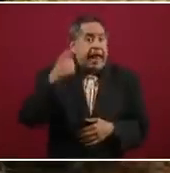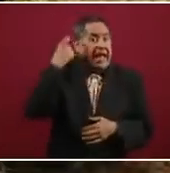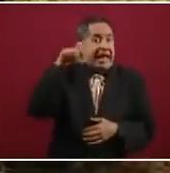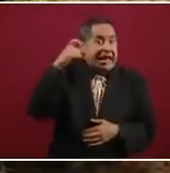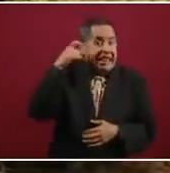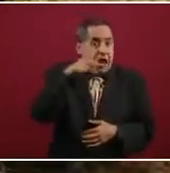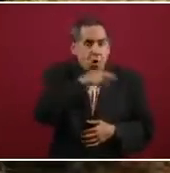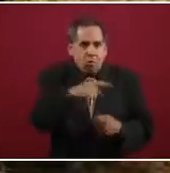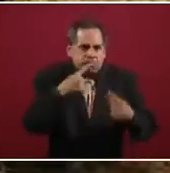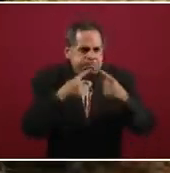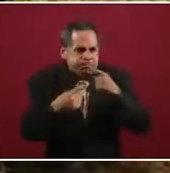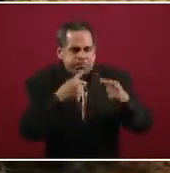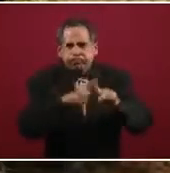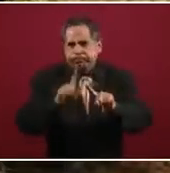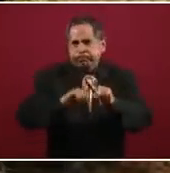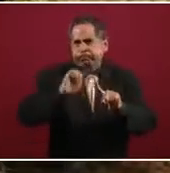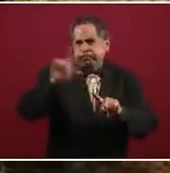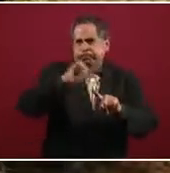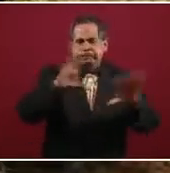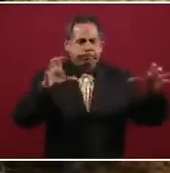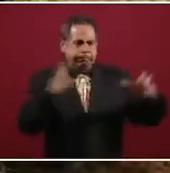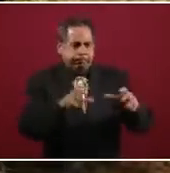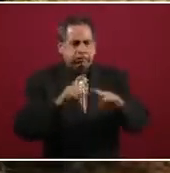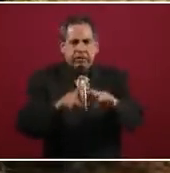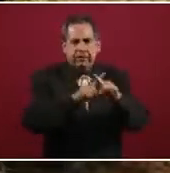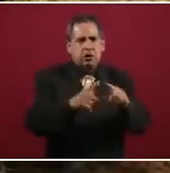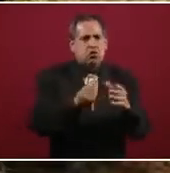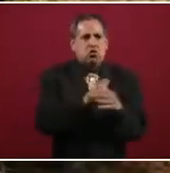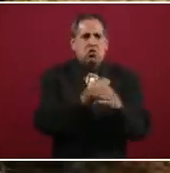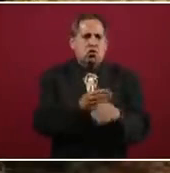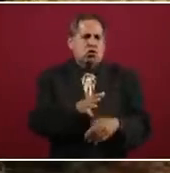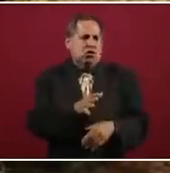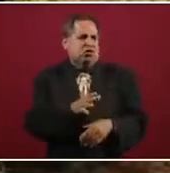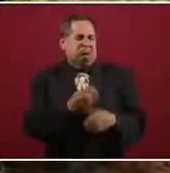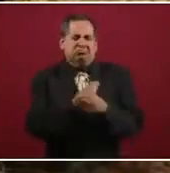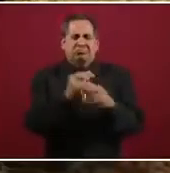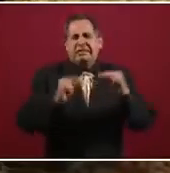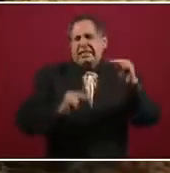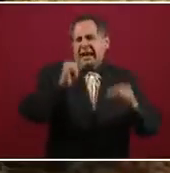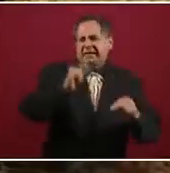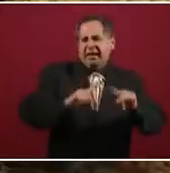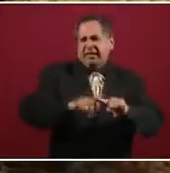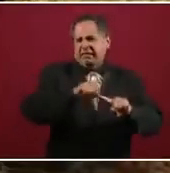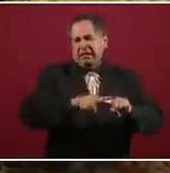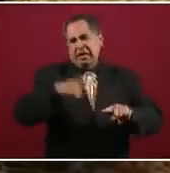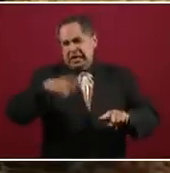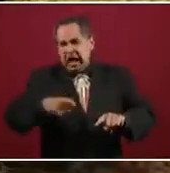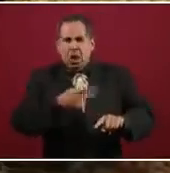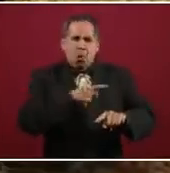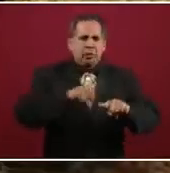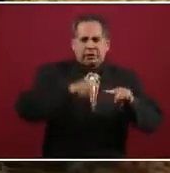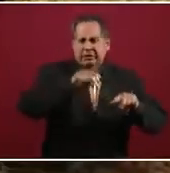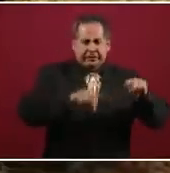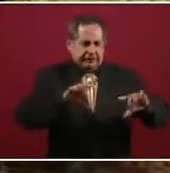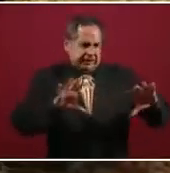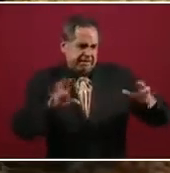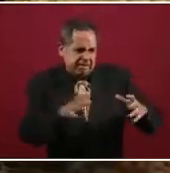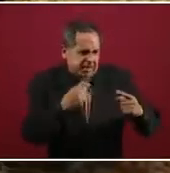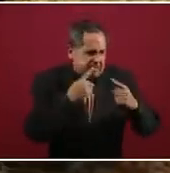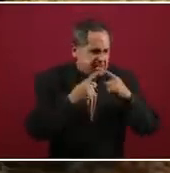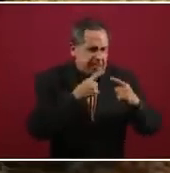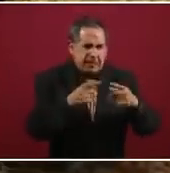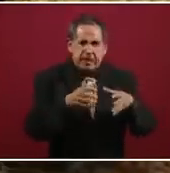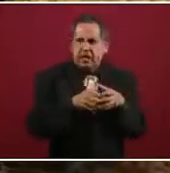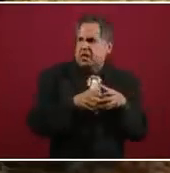personajes de diversas índoles y, por supuesto, de diferentes clases sociales, por lo que no resulta extraño del todo que desde el poder se buscara